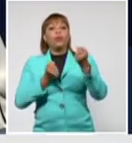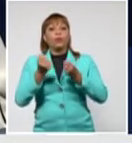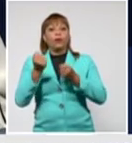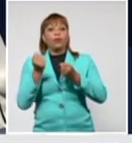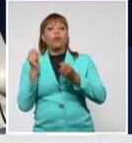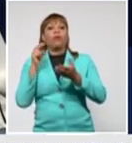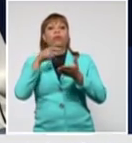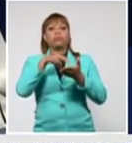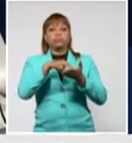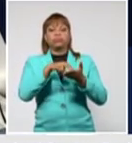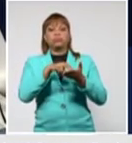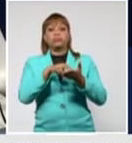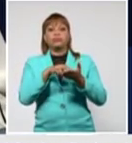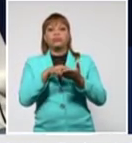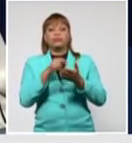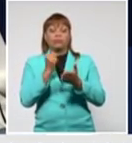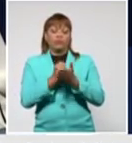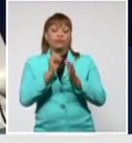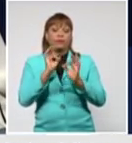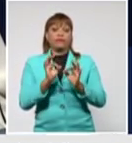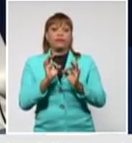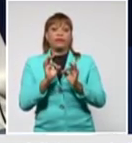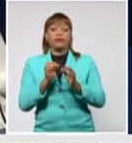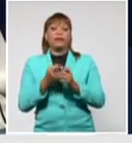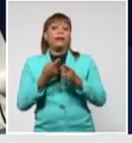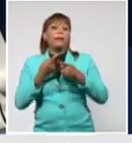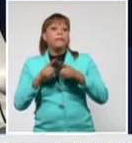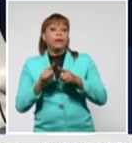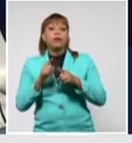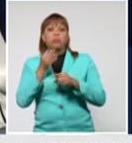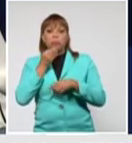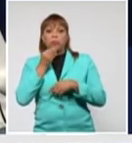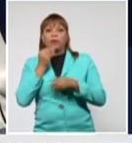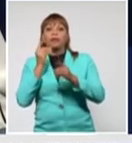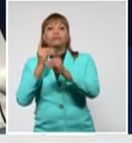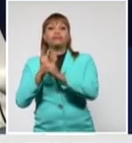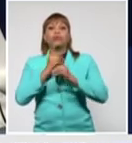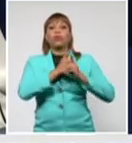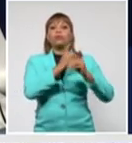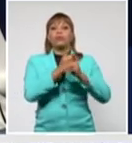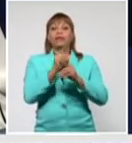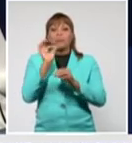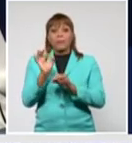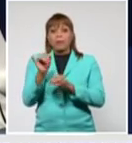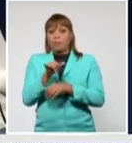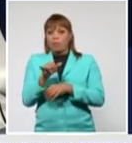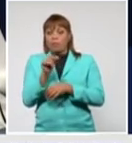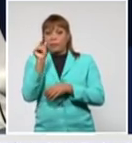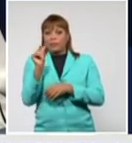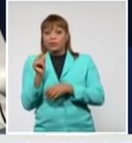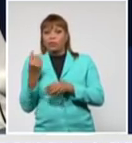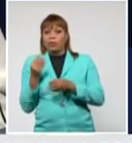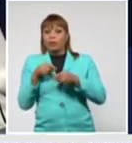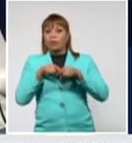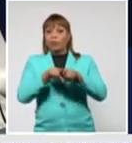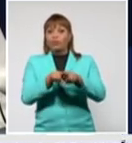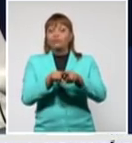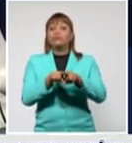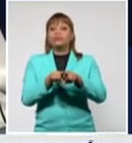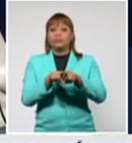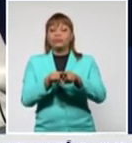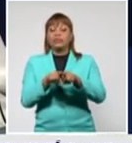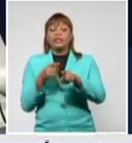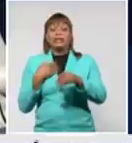un transporte oficial, pero ahí puede haber tenido contacto con los mismos de afuera que